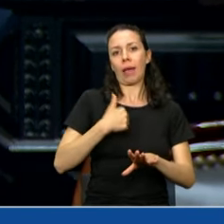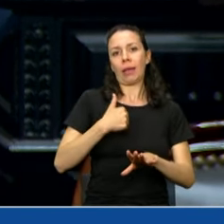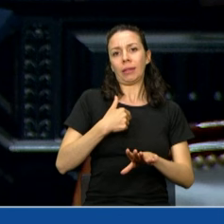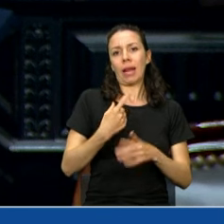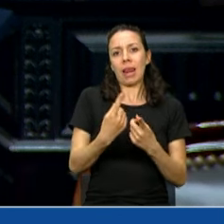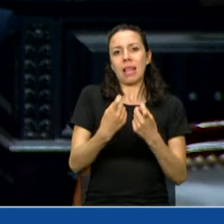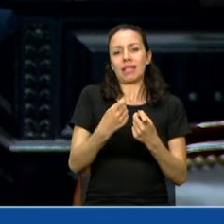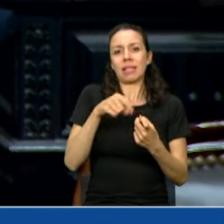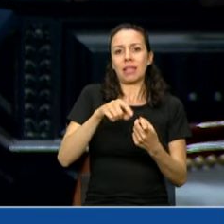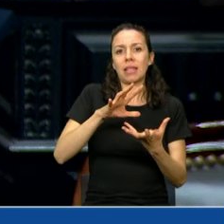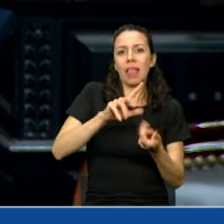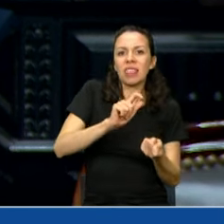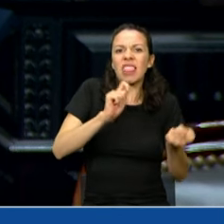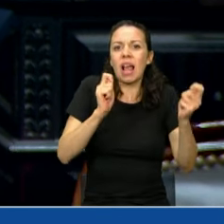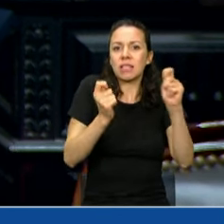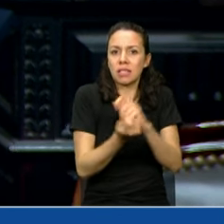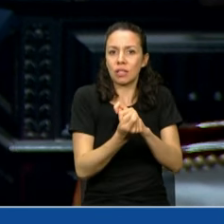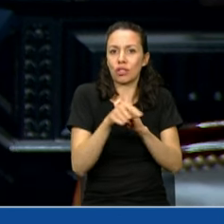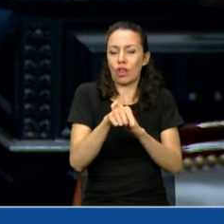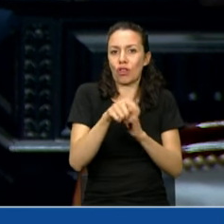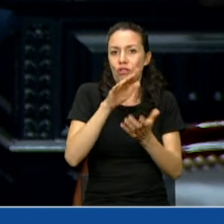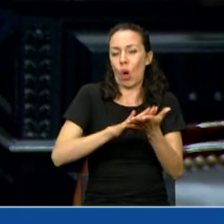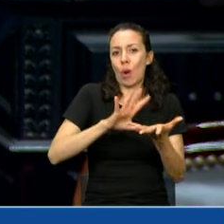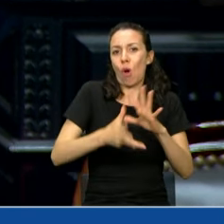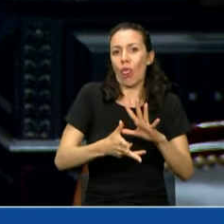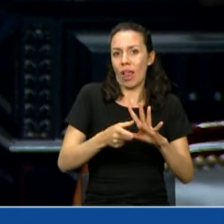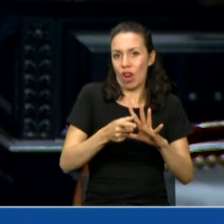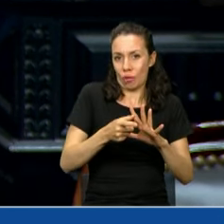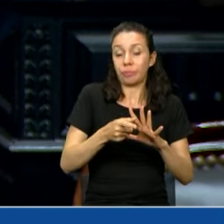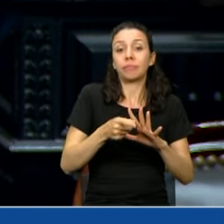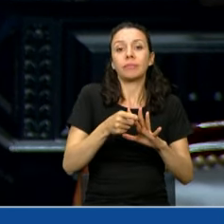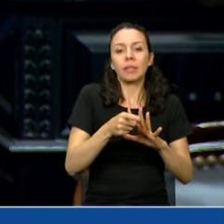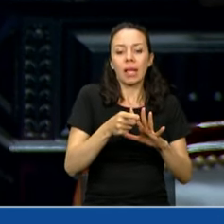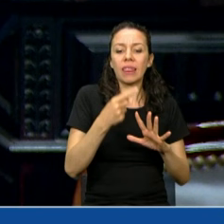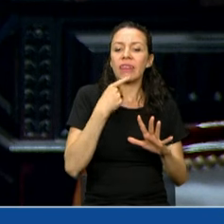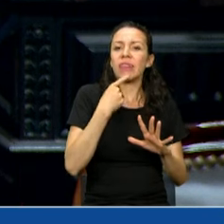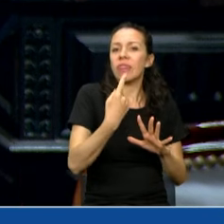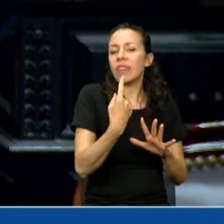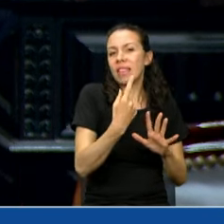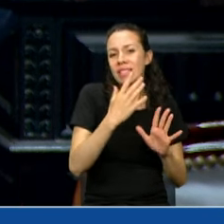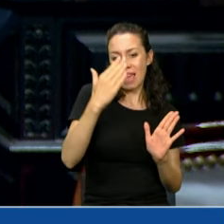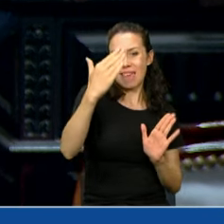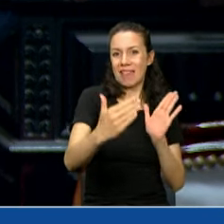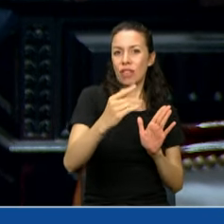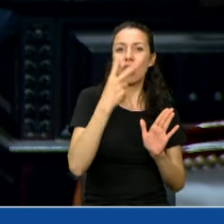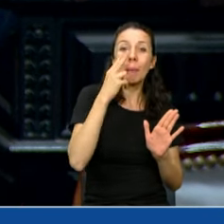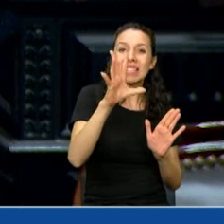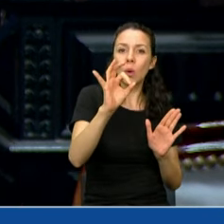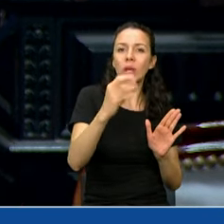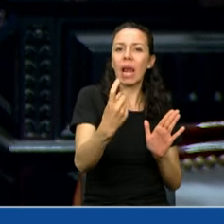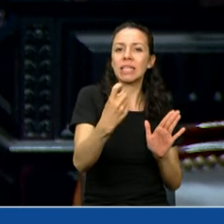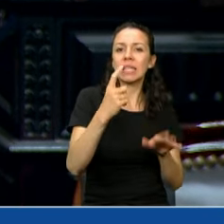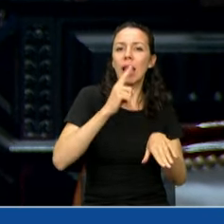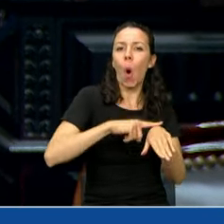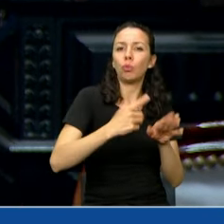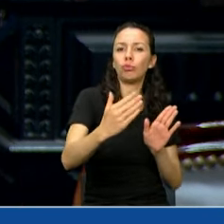en ese camino a la transición o a la neutralidad para el 2050 se habla de una ventana de tiempo en donde